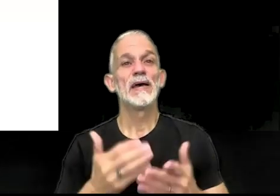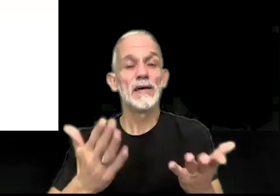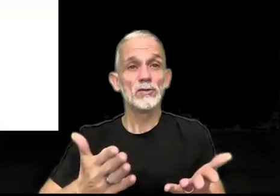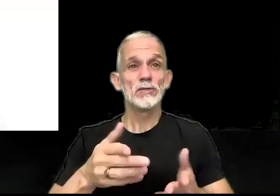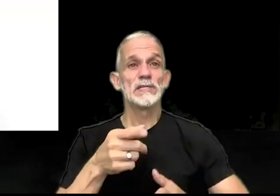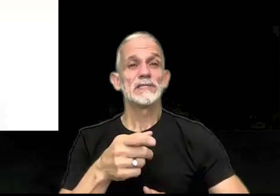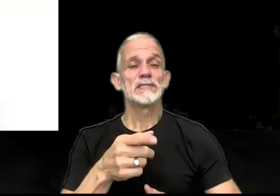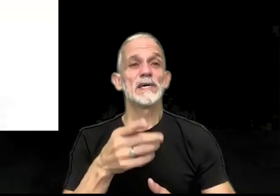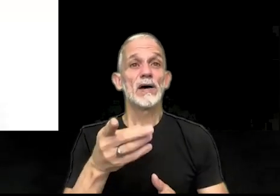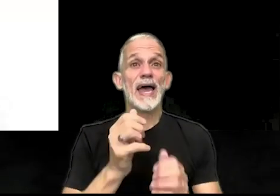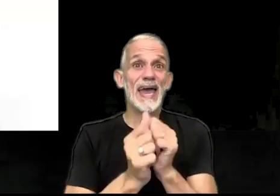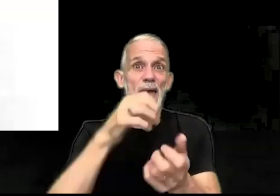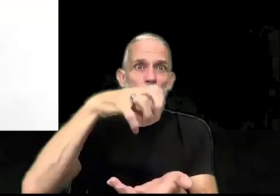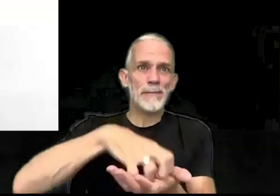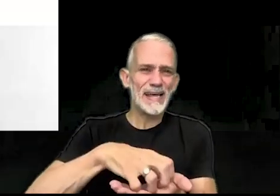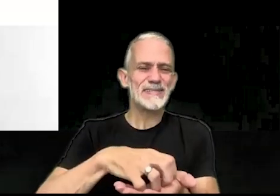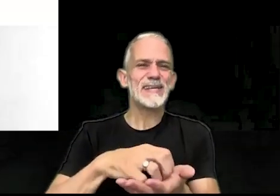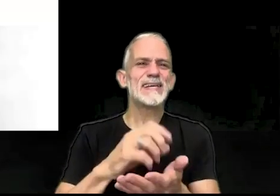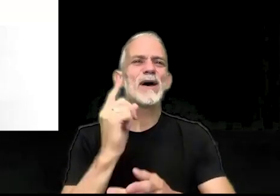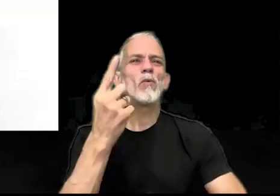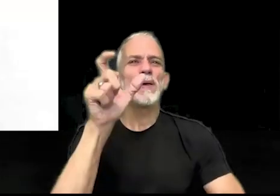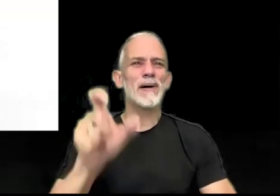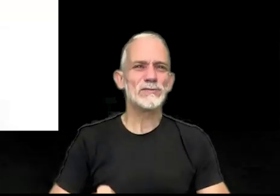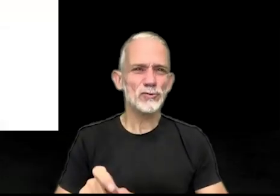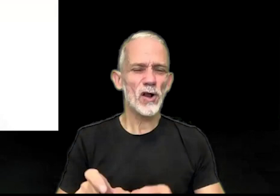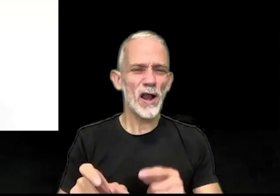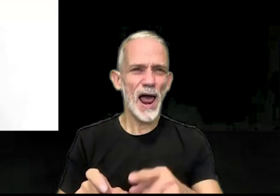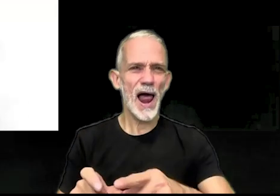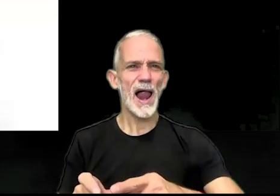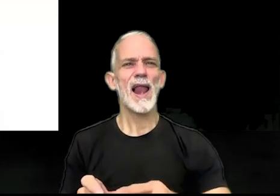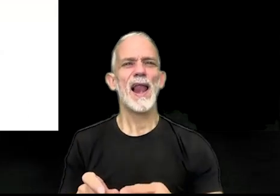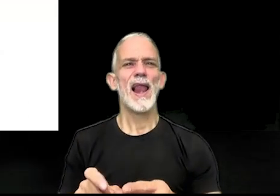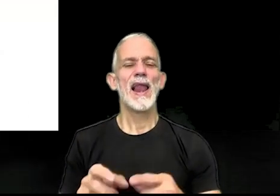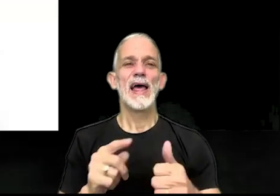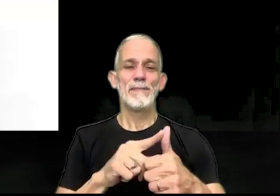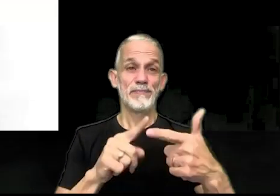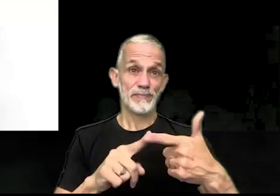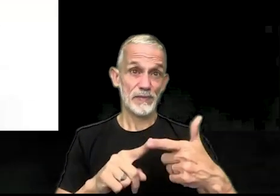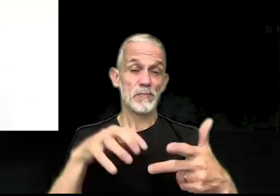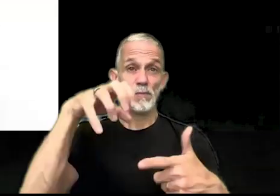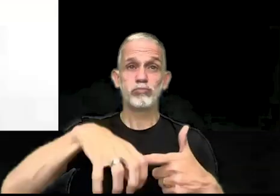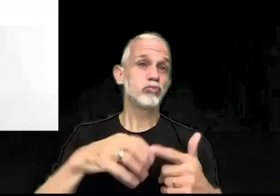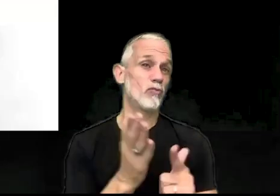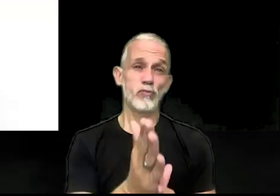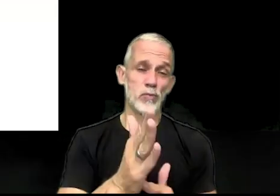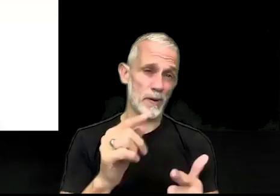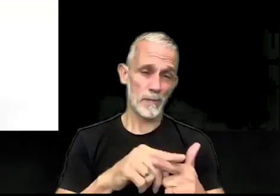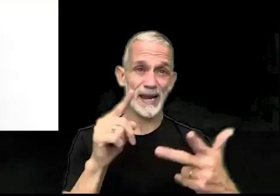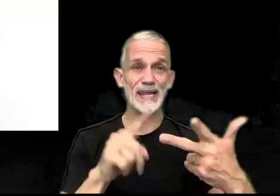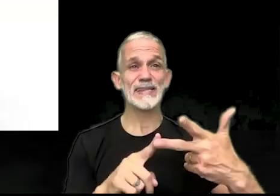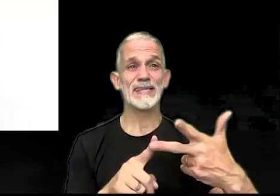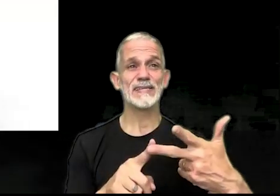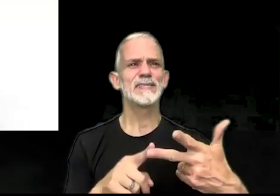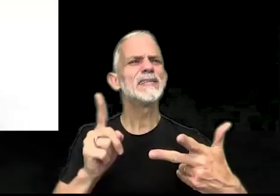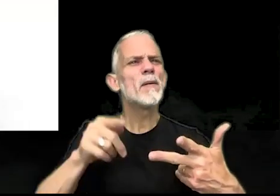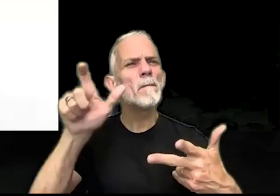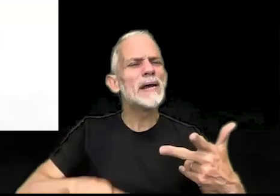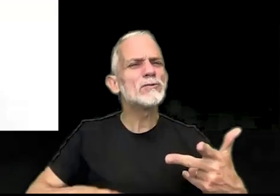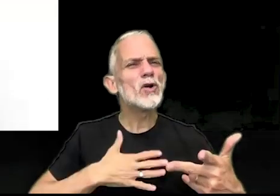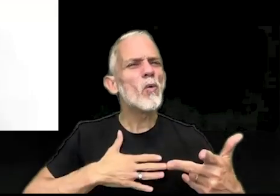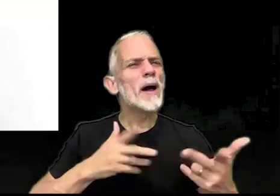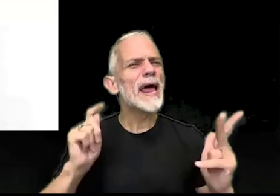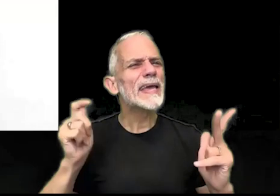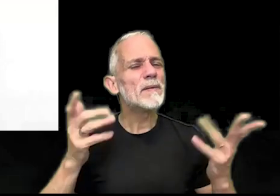les comenté, las empresas o explotaciones unipersonales, los establecimientos permanentes y qué otra persona